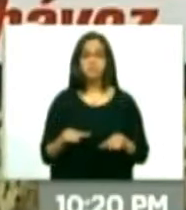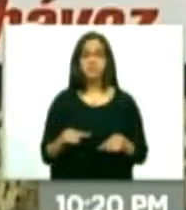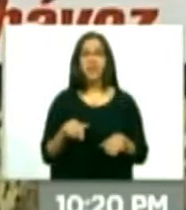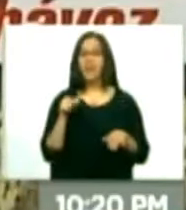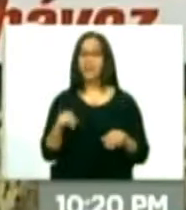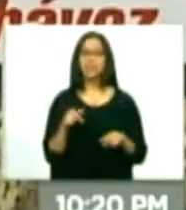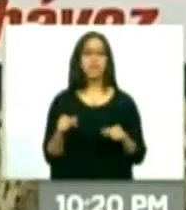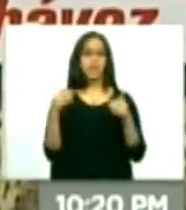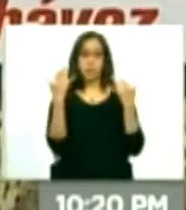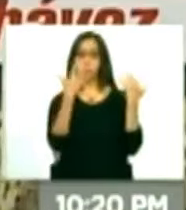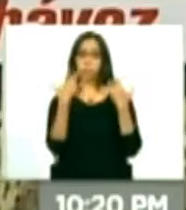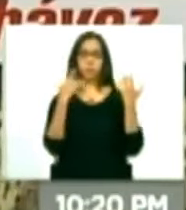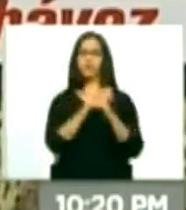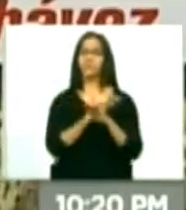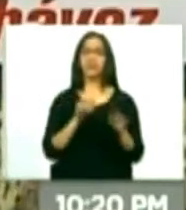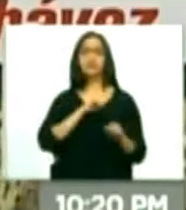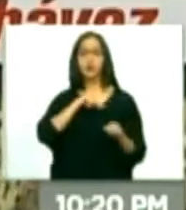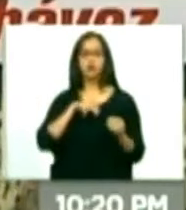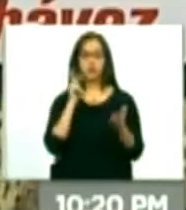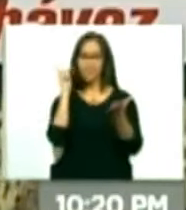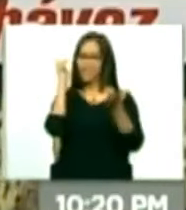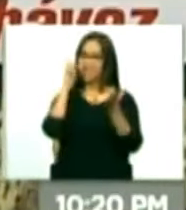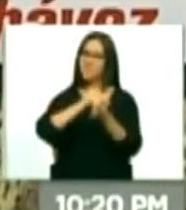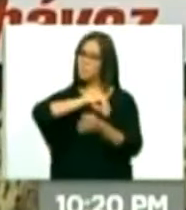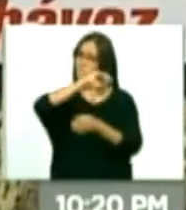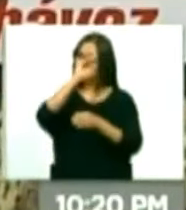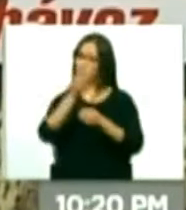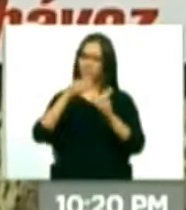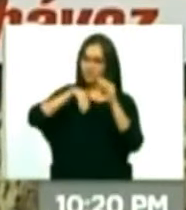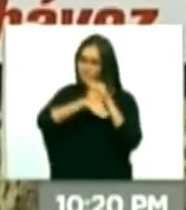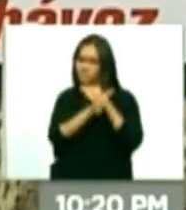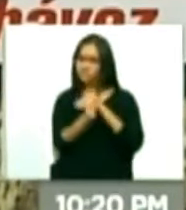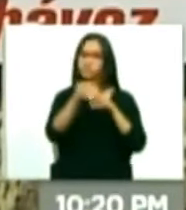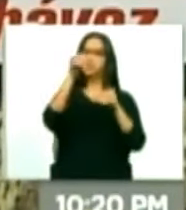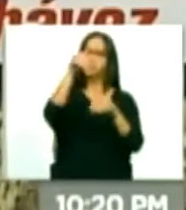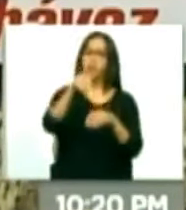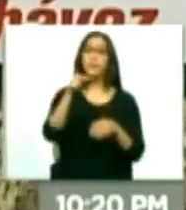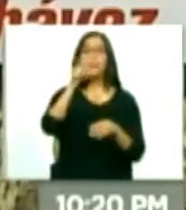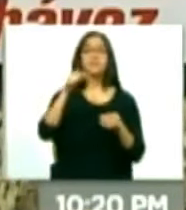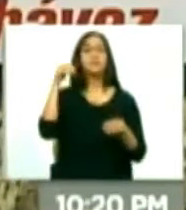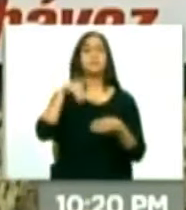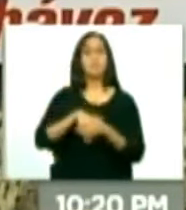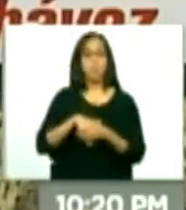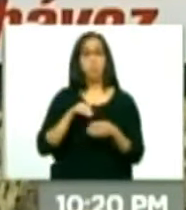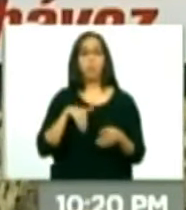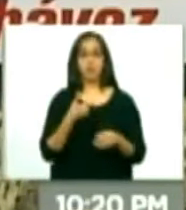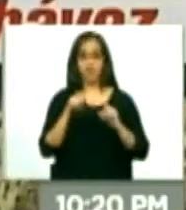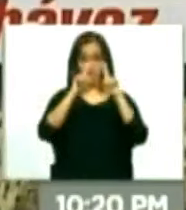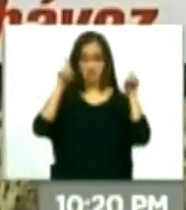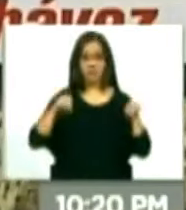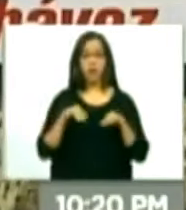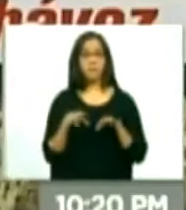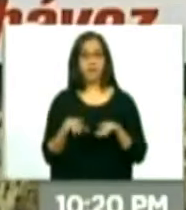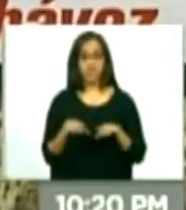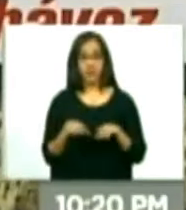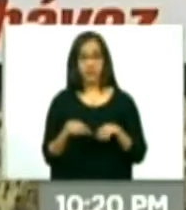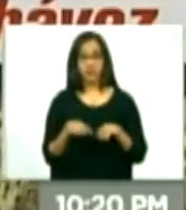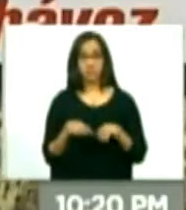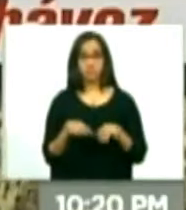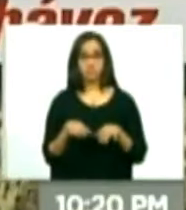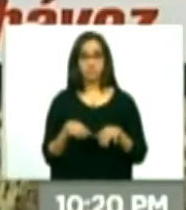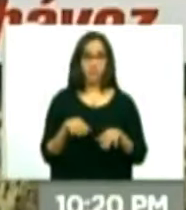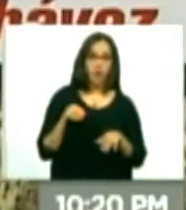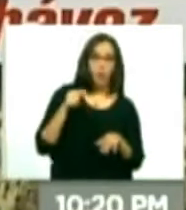de nadie. Donde sea vamos a llevar el cotillón electoral para que nuestro pueblo pueda votar. Y ahí van las máquinas. Hoy te llegó